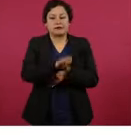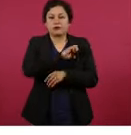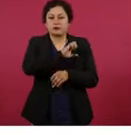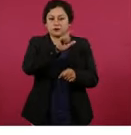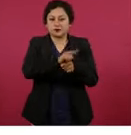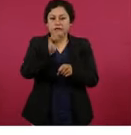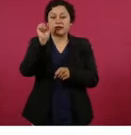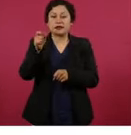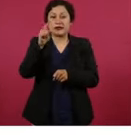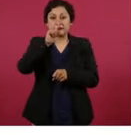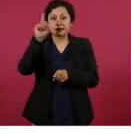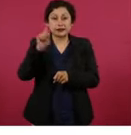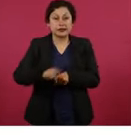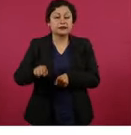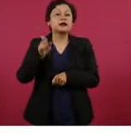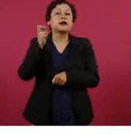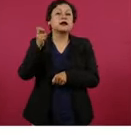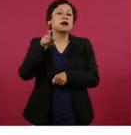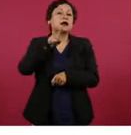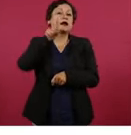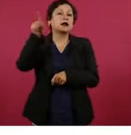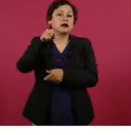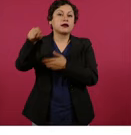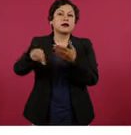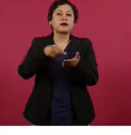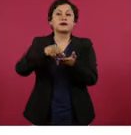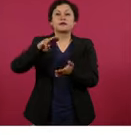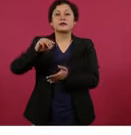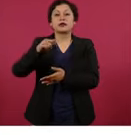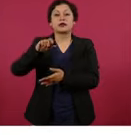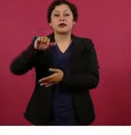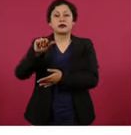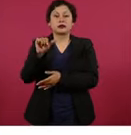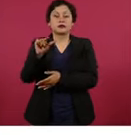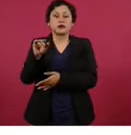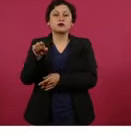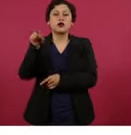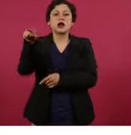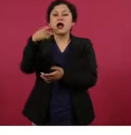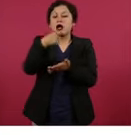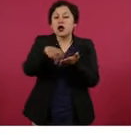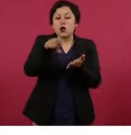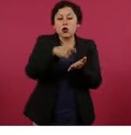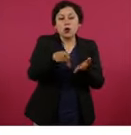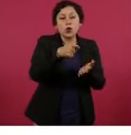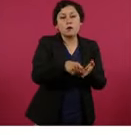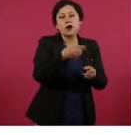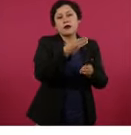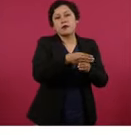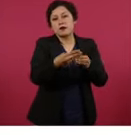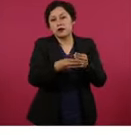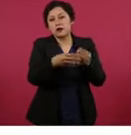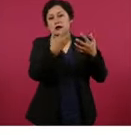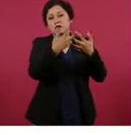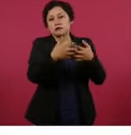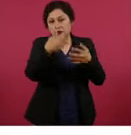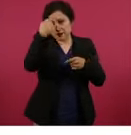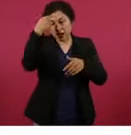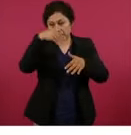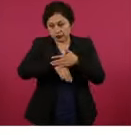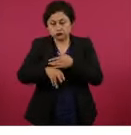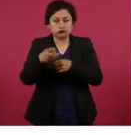Miguel Aúsa. Ahí se ha comprado equipo médico y también lo permite la Clínica Es Nuestra. Muchos de los centros de salud que